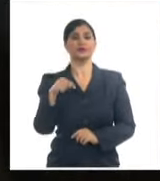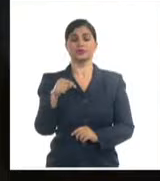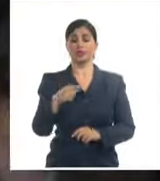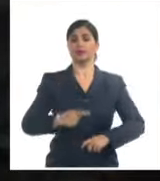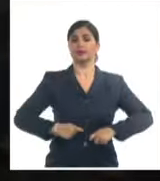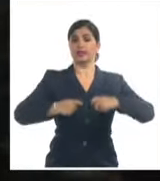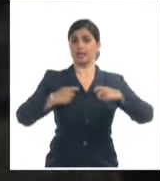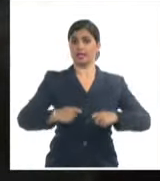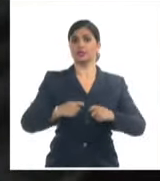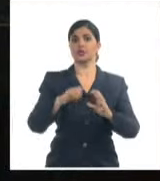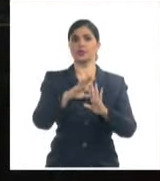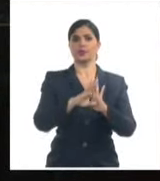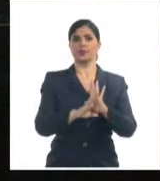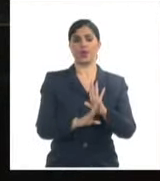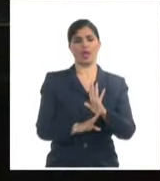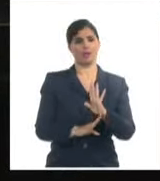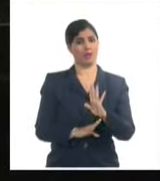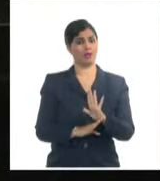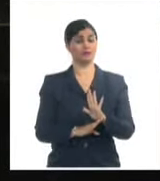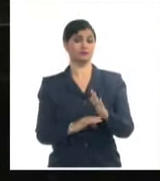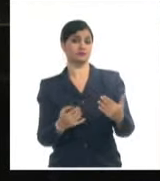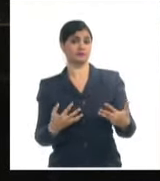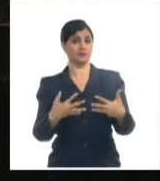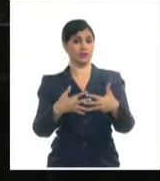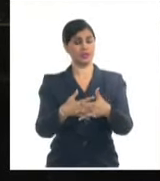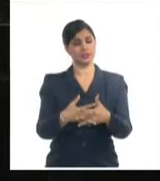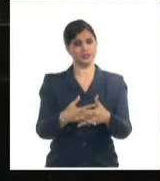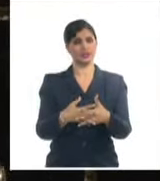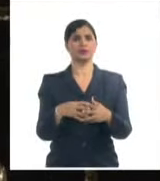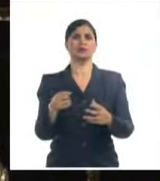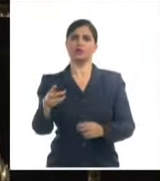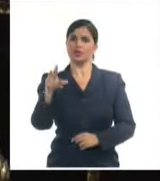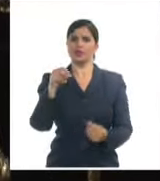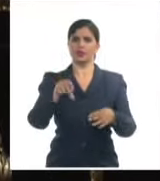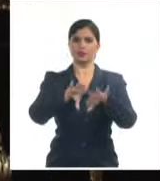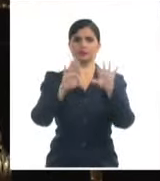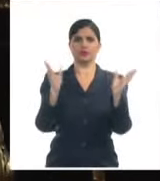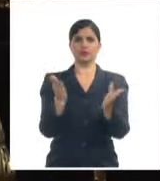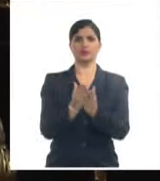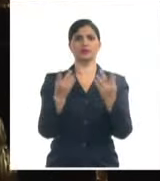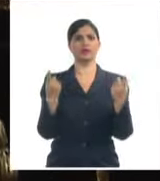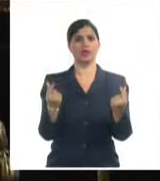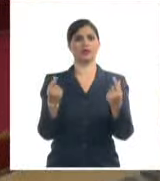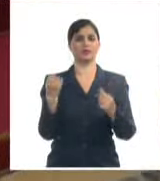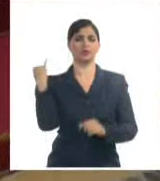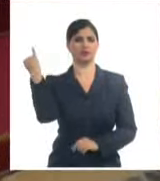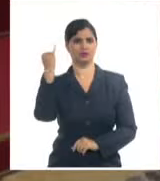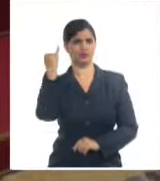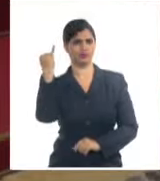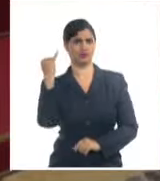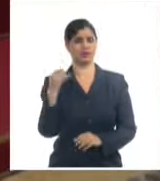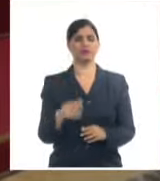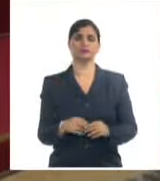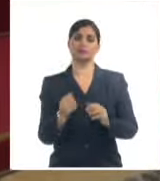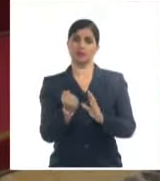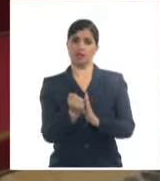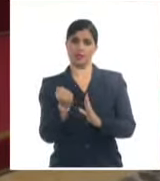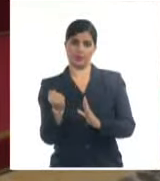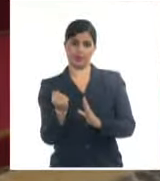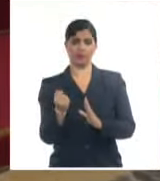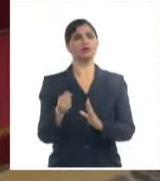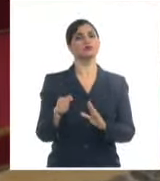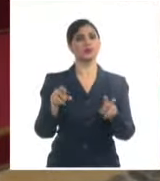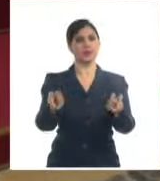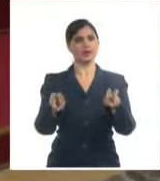Declaración y el Programa de Acción sobre el establecimiento de un nuevo orden económico internacional, aprobados por la